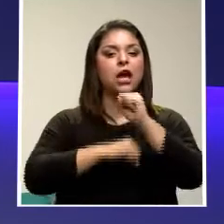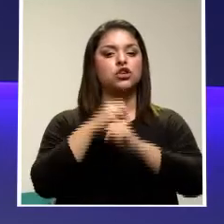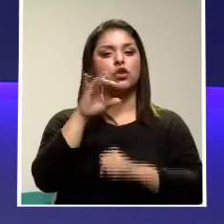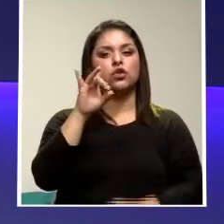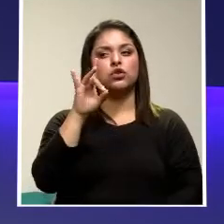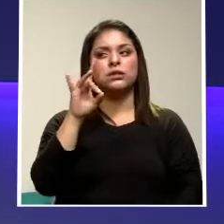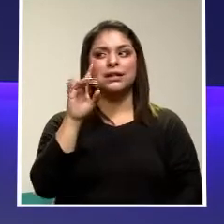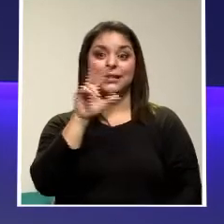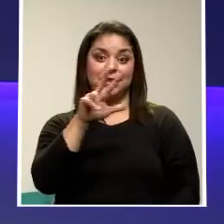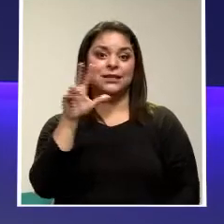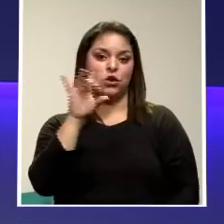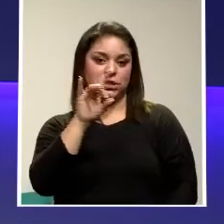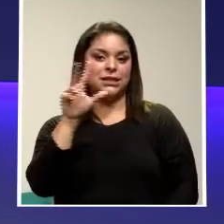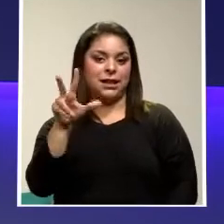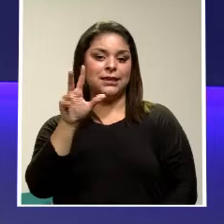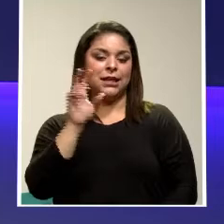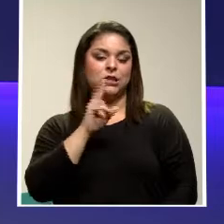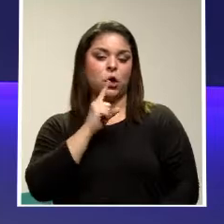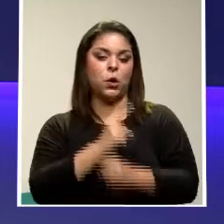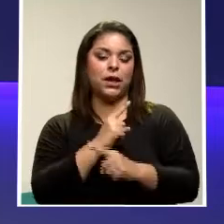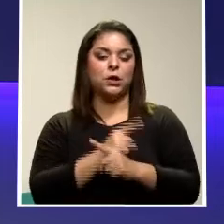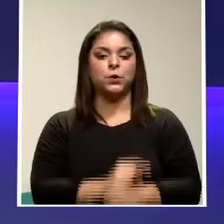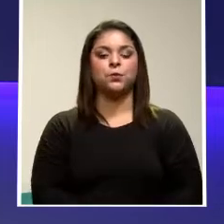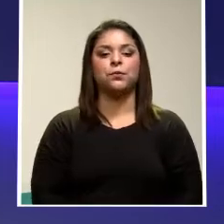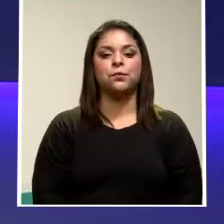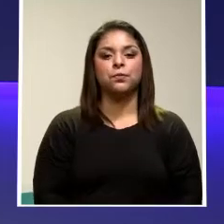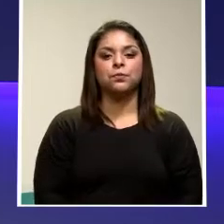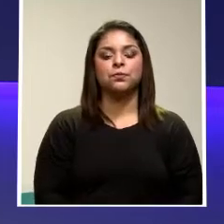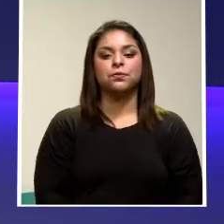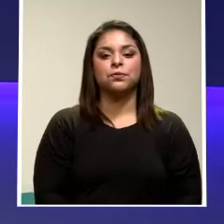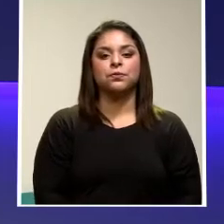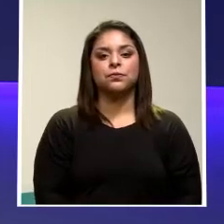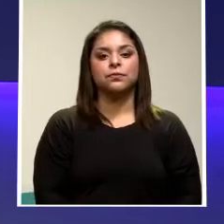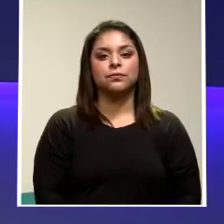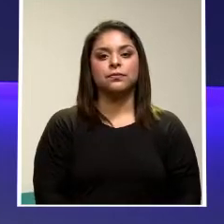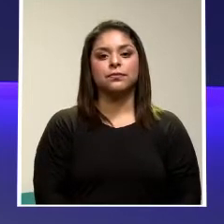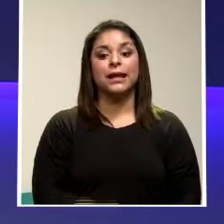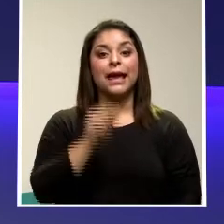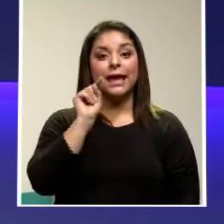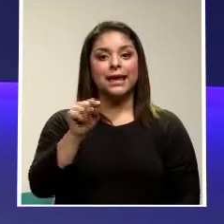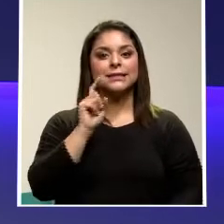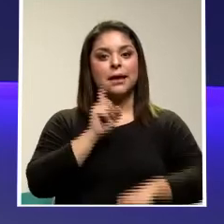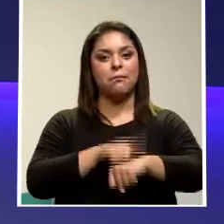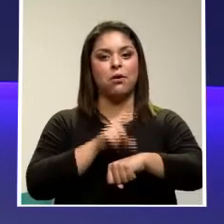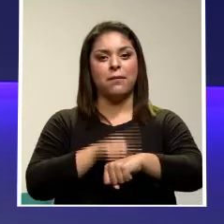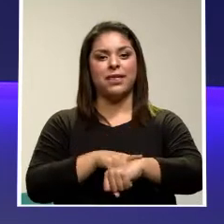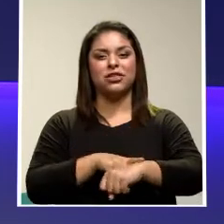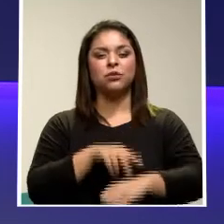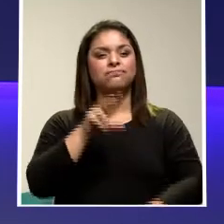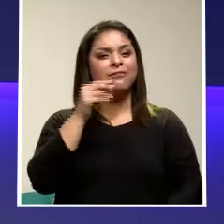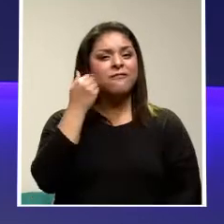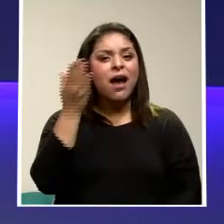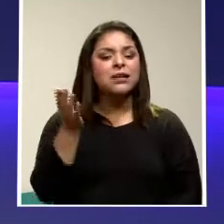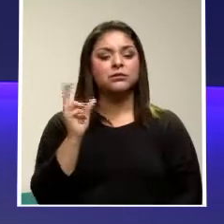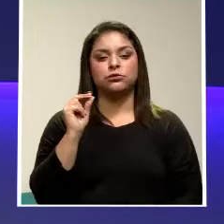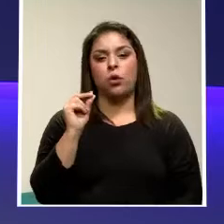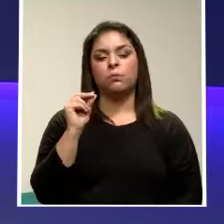Sí, en el 83, efectivamente. En ese momento, pues, no es que fuera fácil,